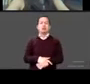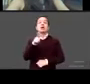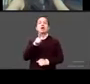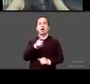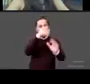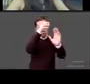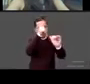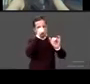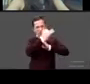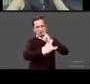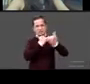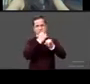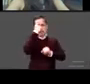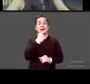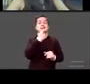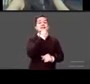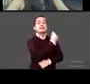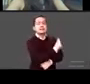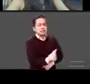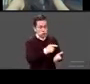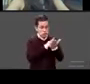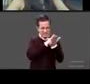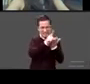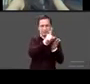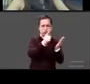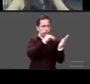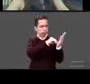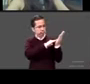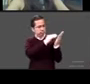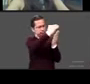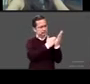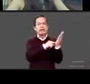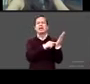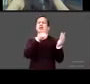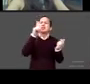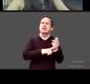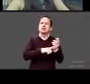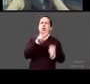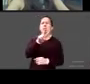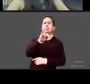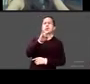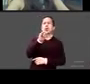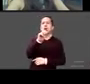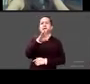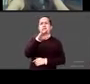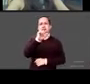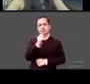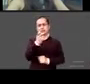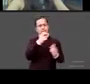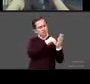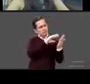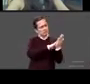Observación General número 13 del Comité, ¿qué se entiende por violencia? Es toda forma de perjuicio,